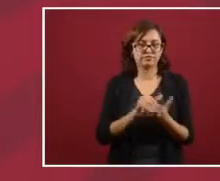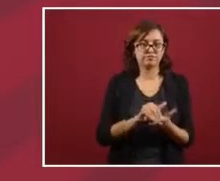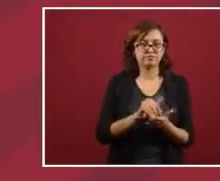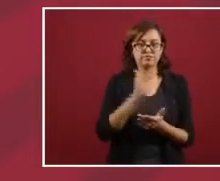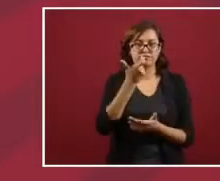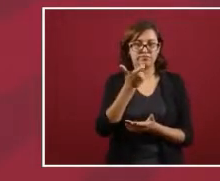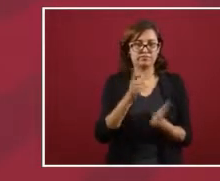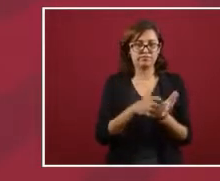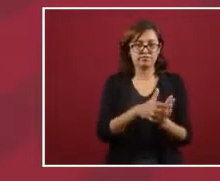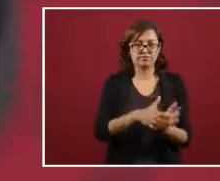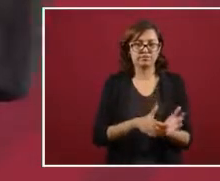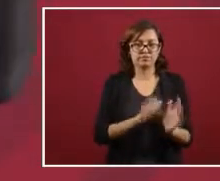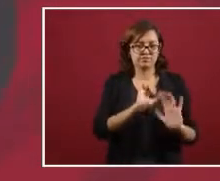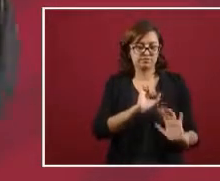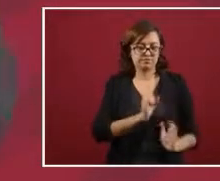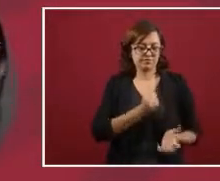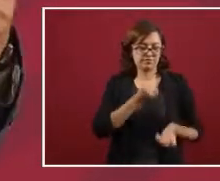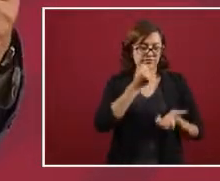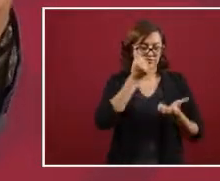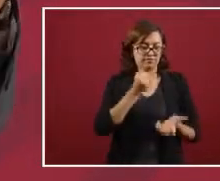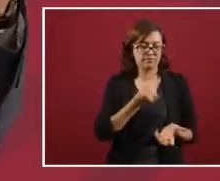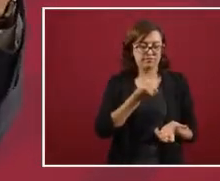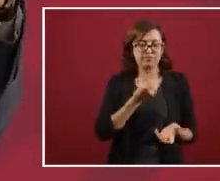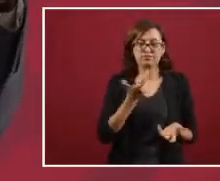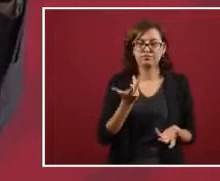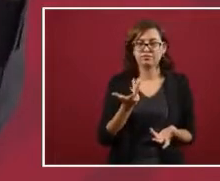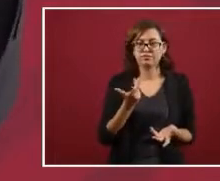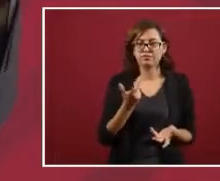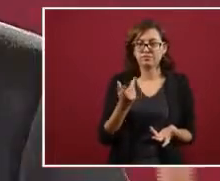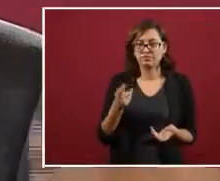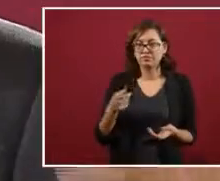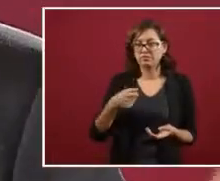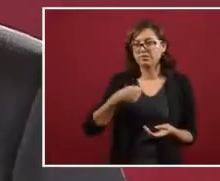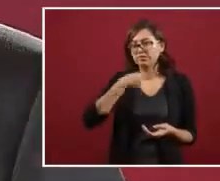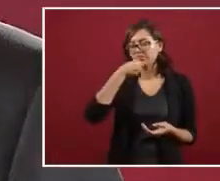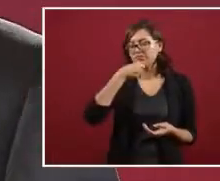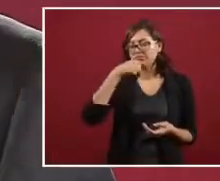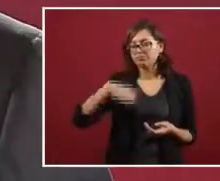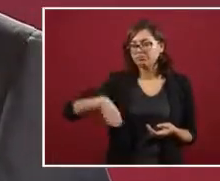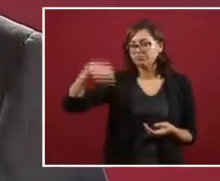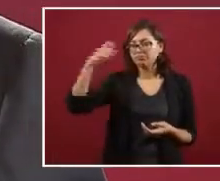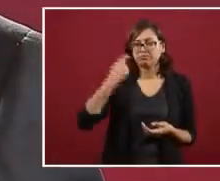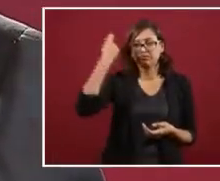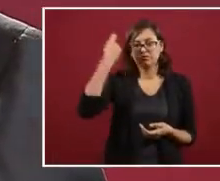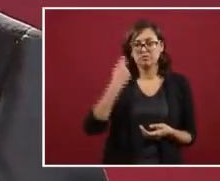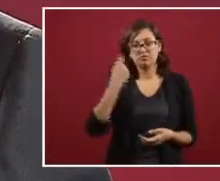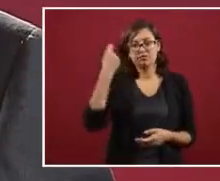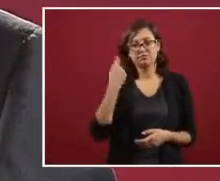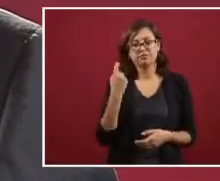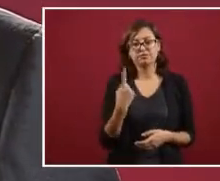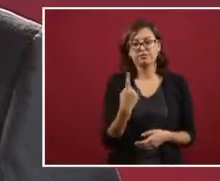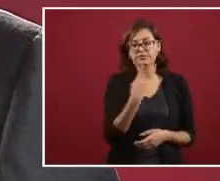ahorro. El programa de la pensión a adultos mayores son